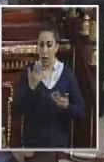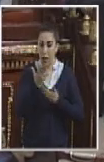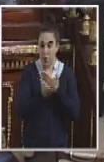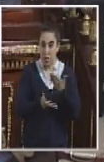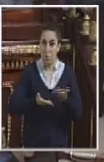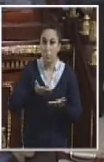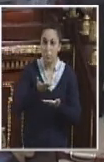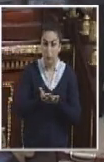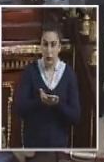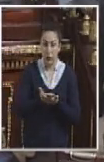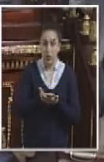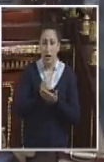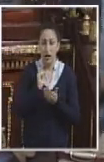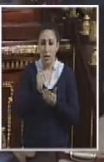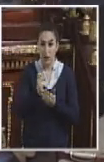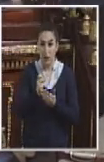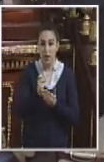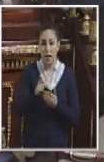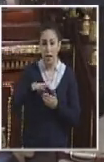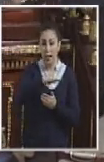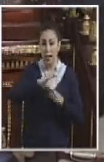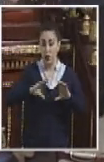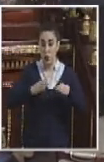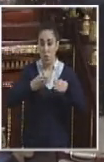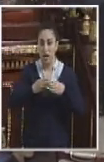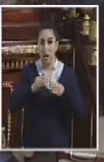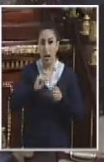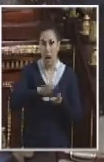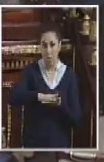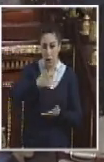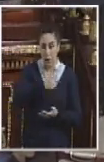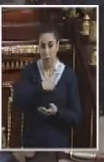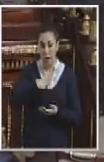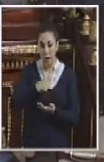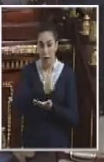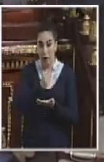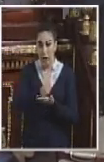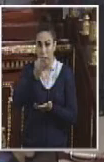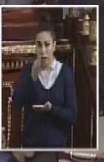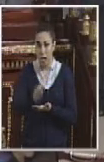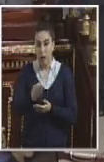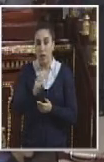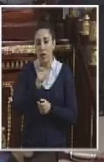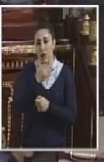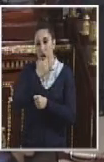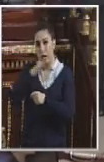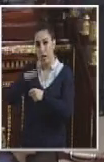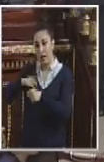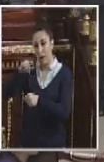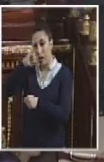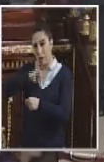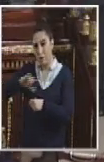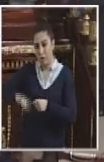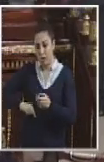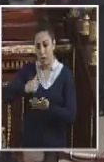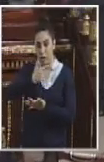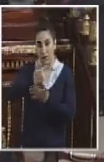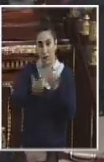de 2/3 partes de sus integrantes a la o el jefe de gobierno una terna de candidatos,